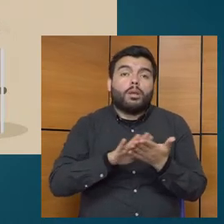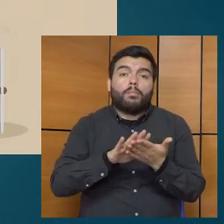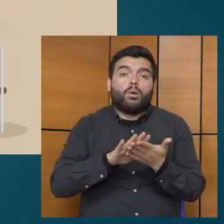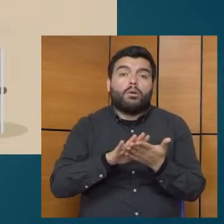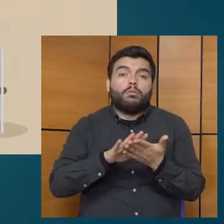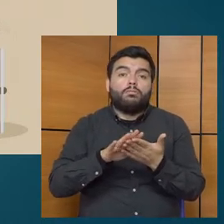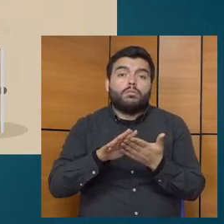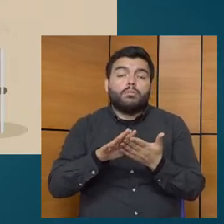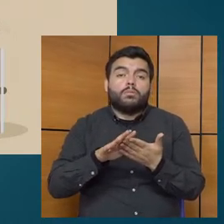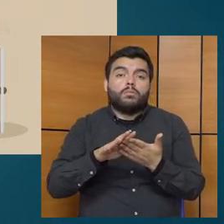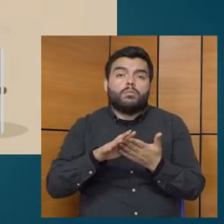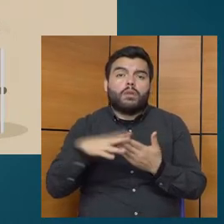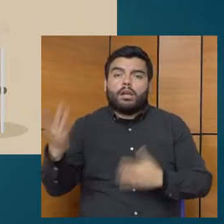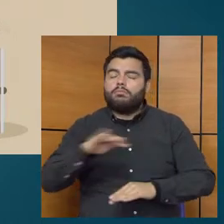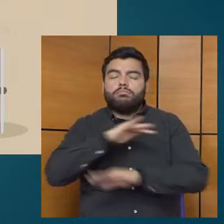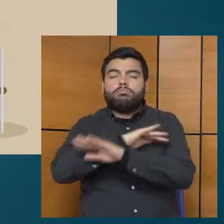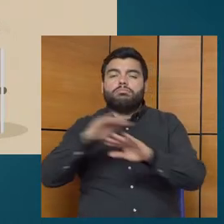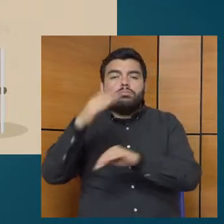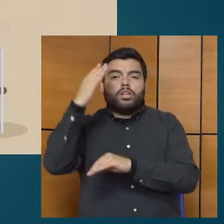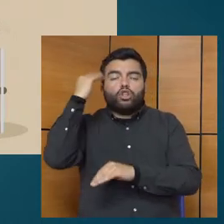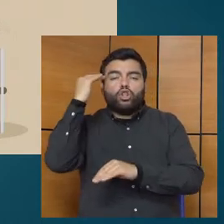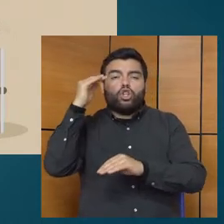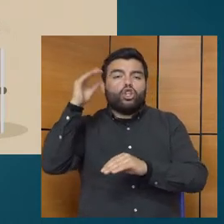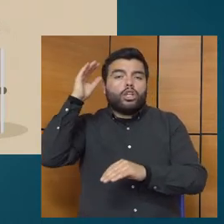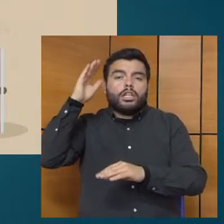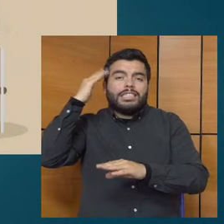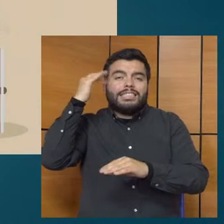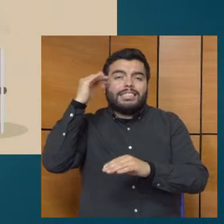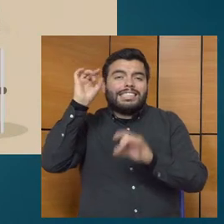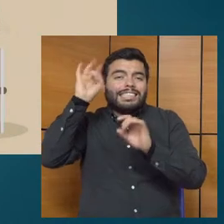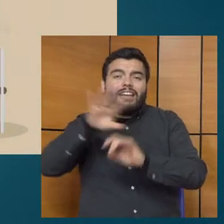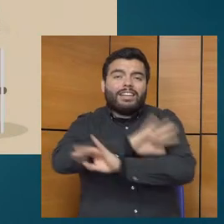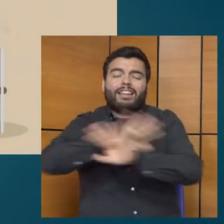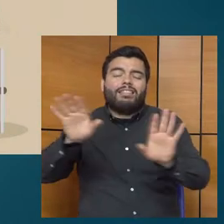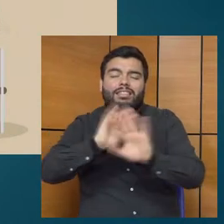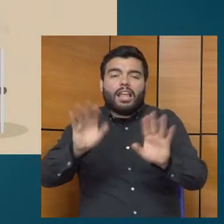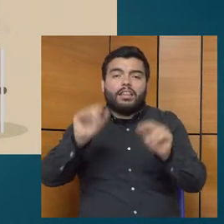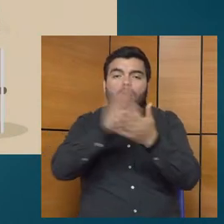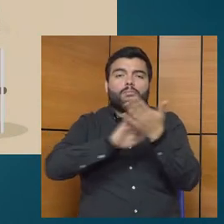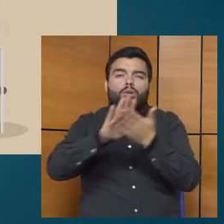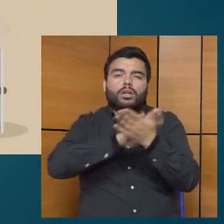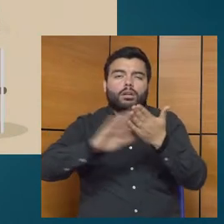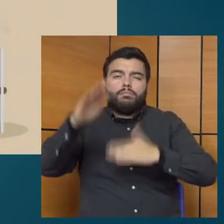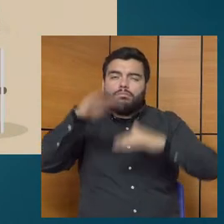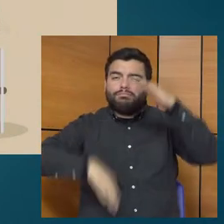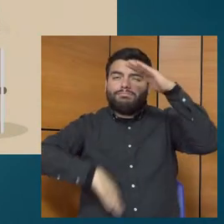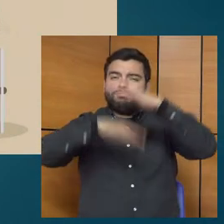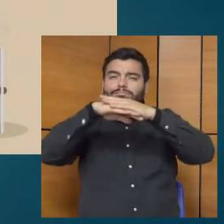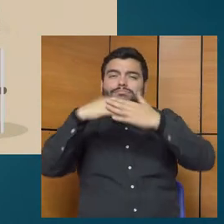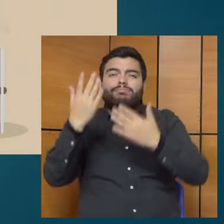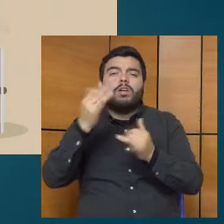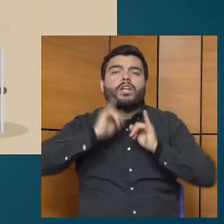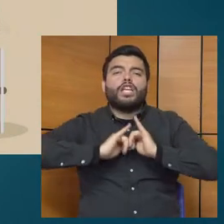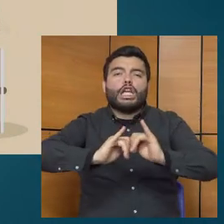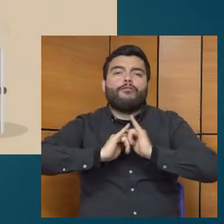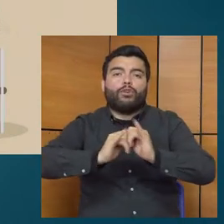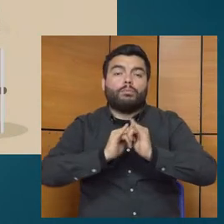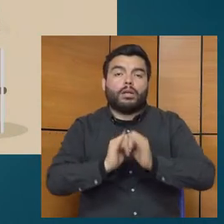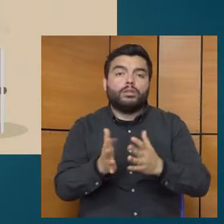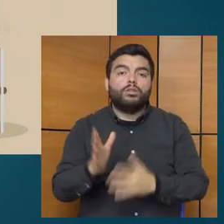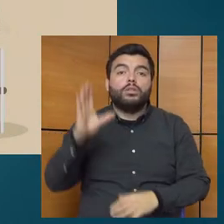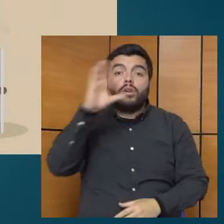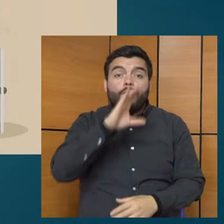demasiado, no quiero saber más nada. Hay algunas personas que ya se saturan de después de una vida